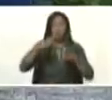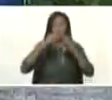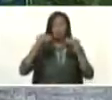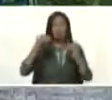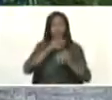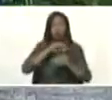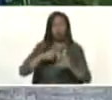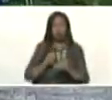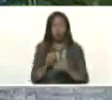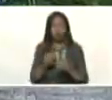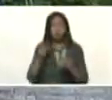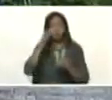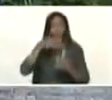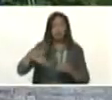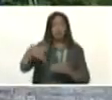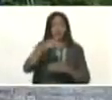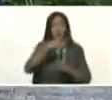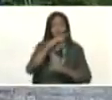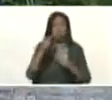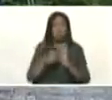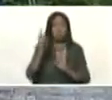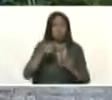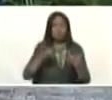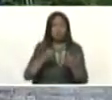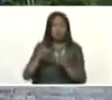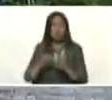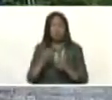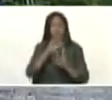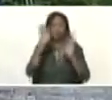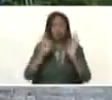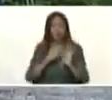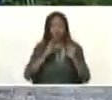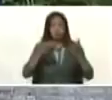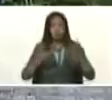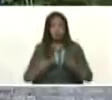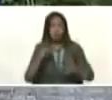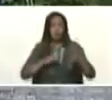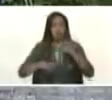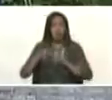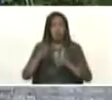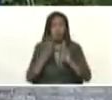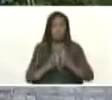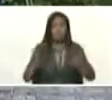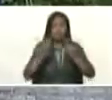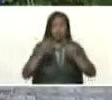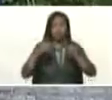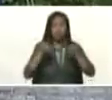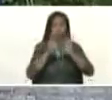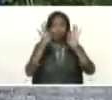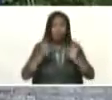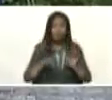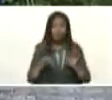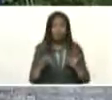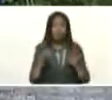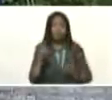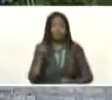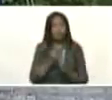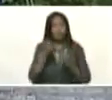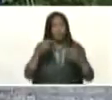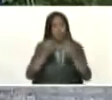gente de a pie en el mundo entero. Acabamos de recibir ese amor, esa valoración y esa